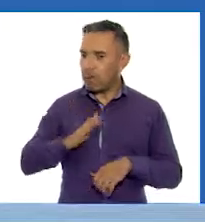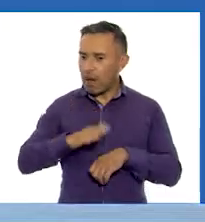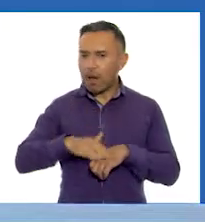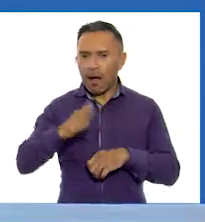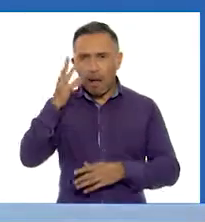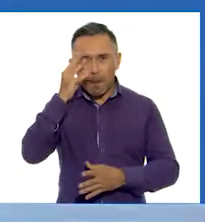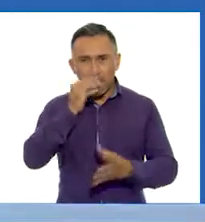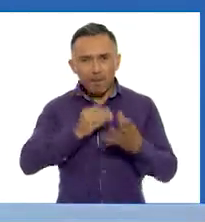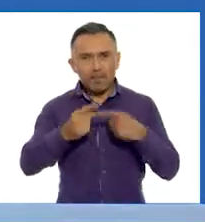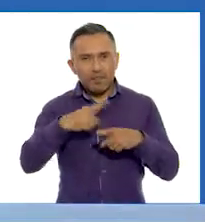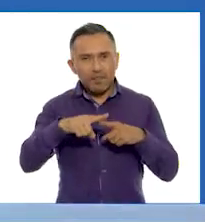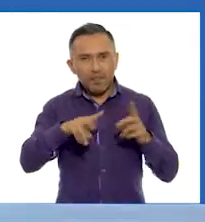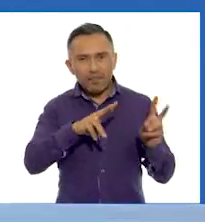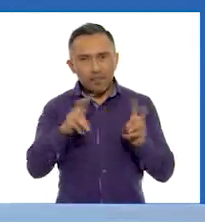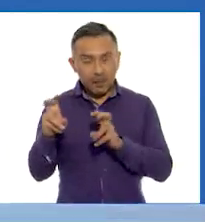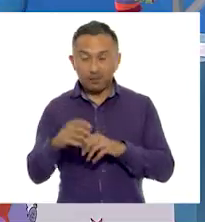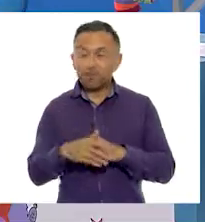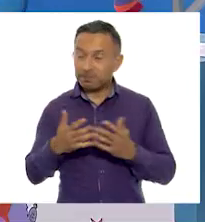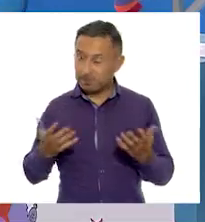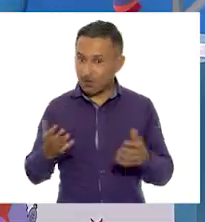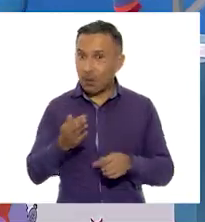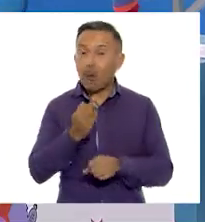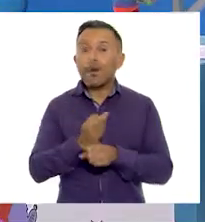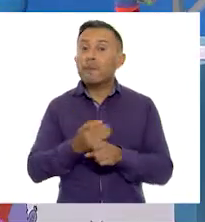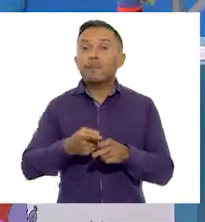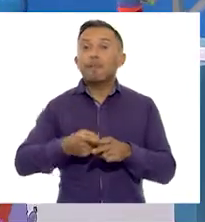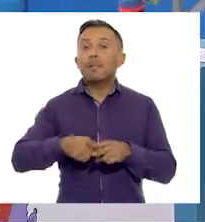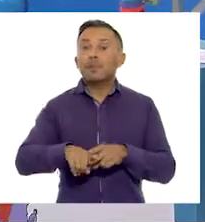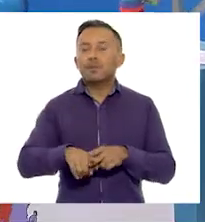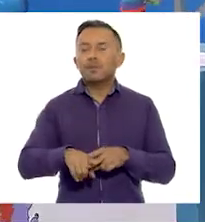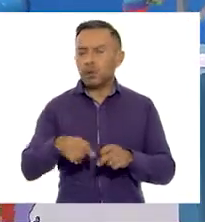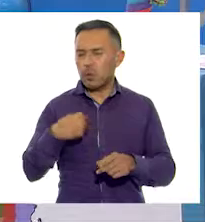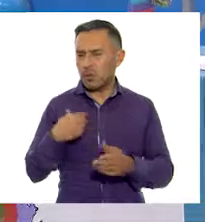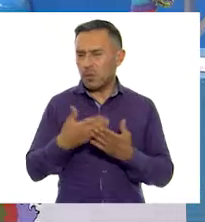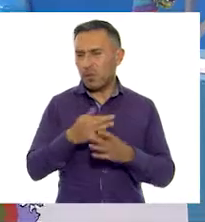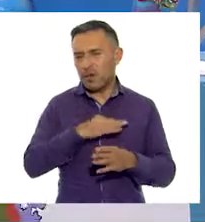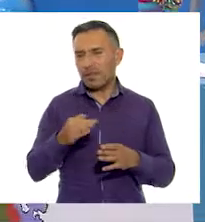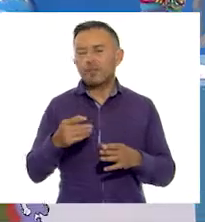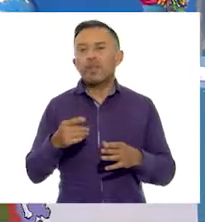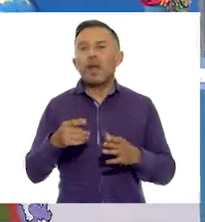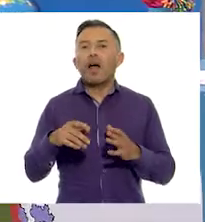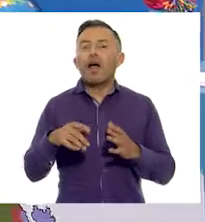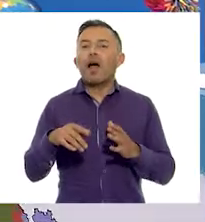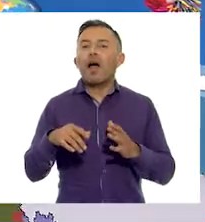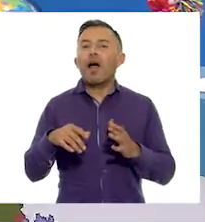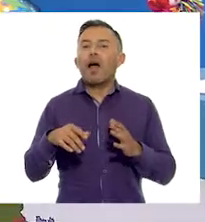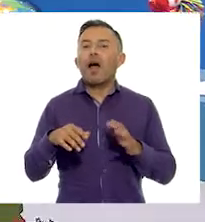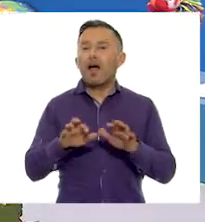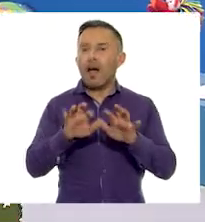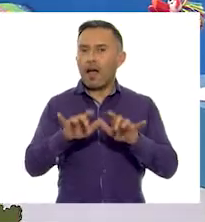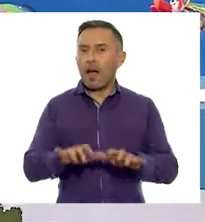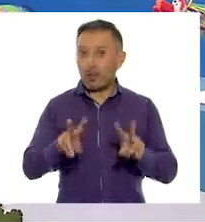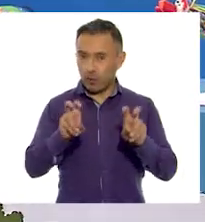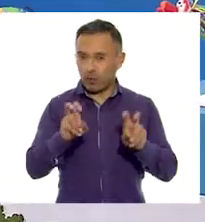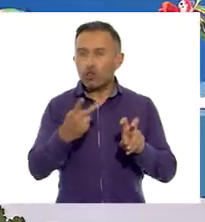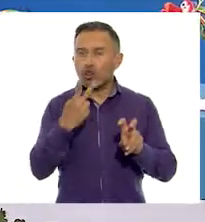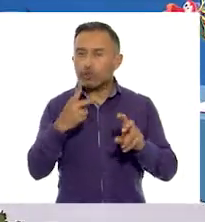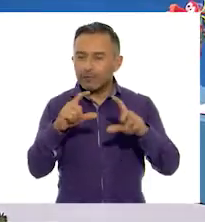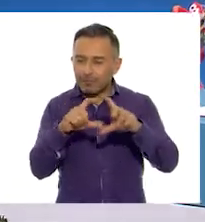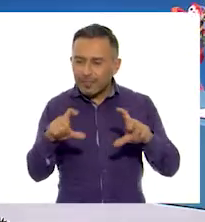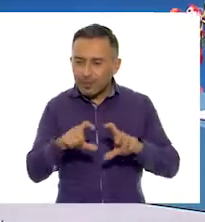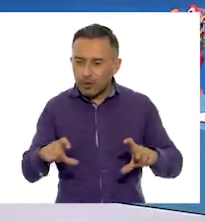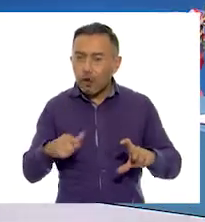las cosas. Y para empezar, les propongo leer 2 fragmentos de artículo, ambos abordan el mismo